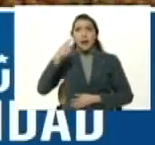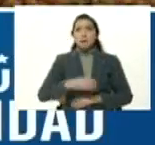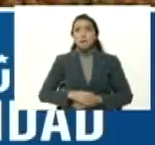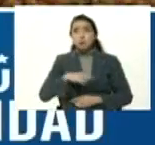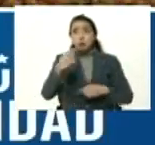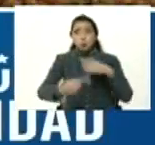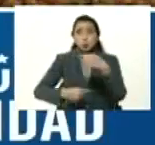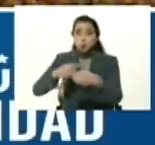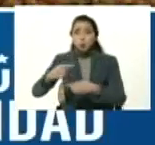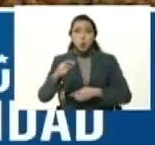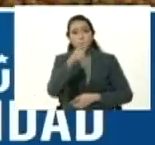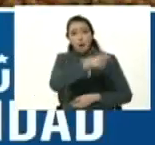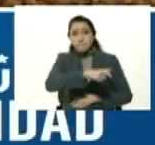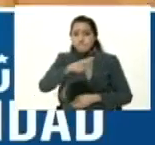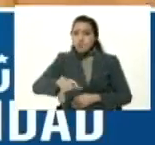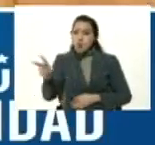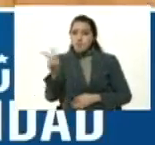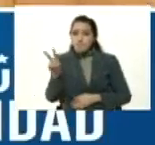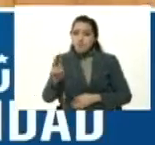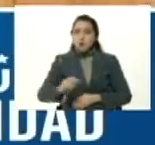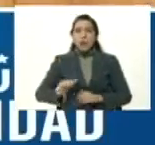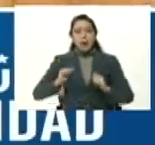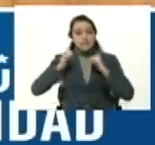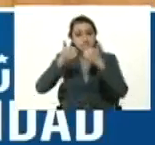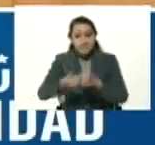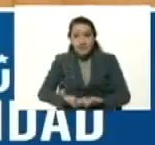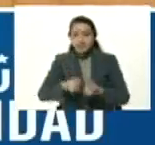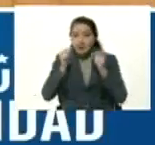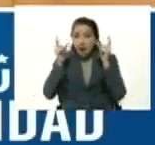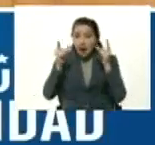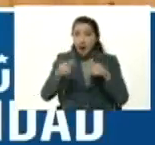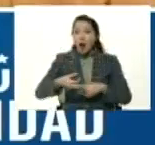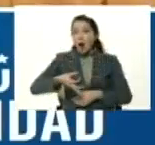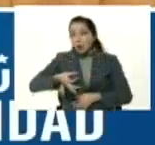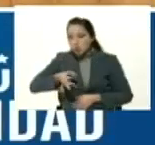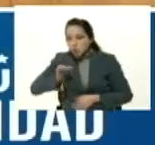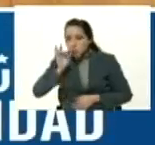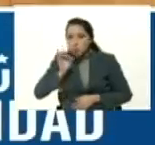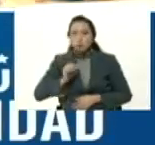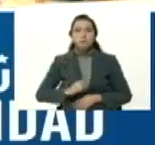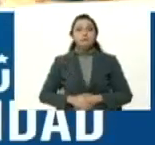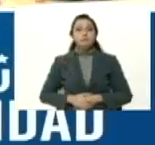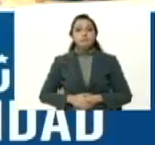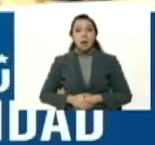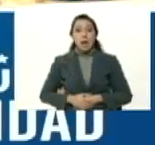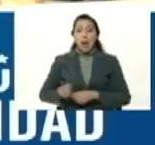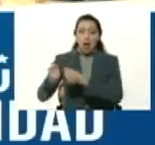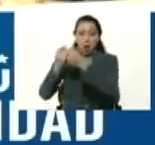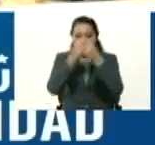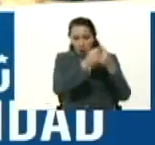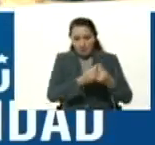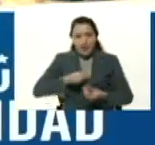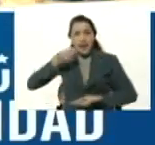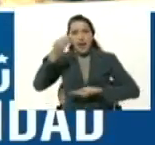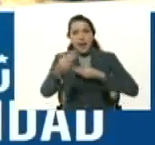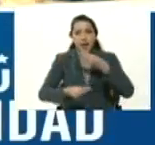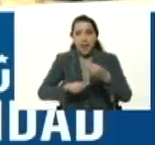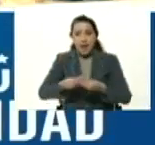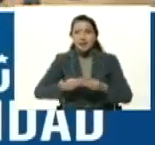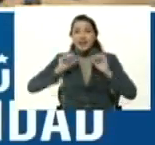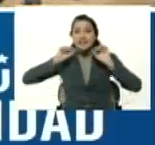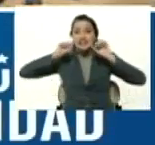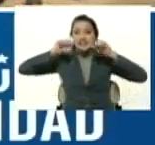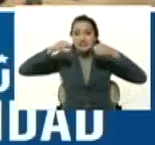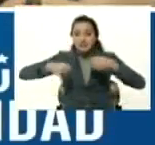el venezolano no comienza el día sin una taza de café. Así es, la economía real, la economía que produce el maíz,